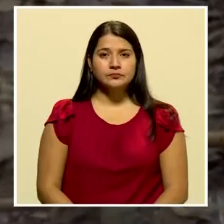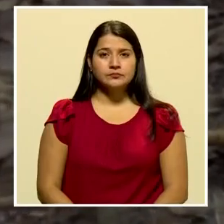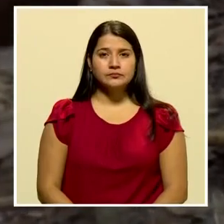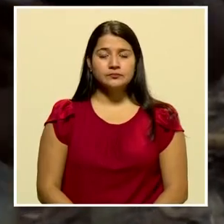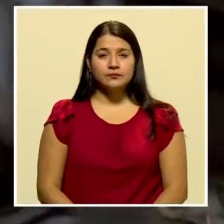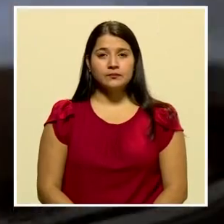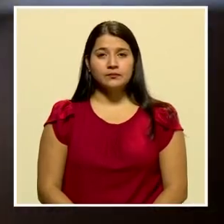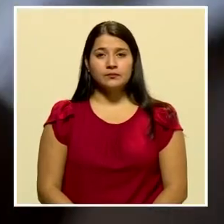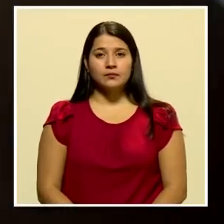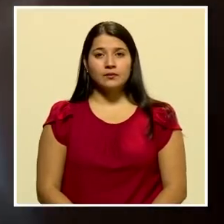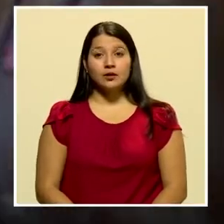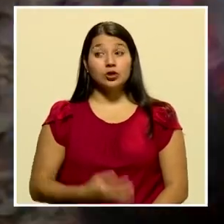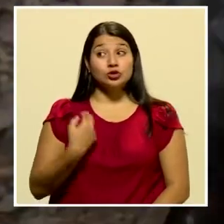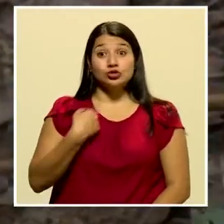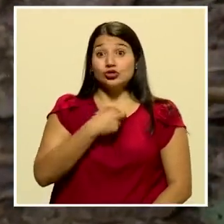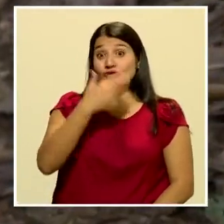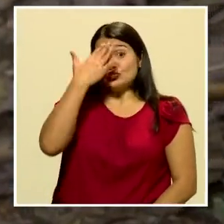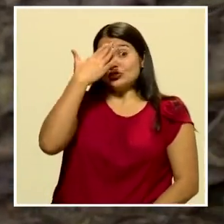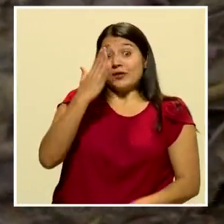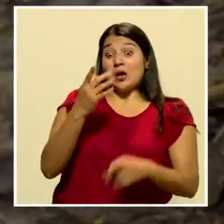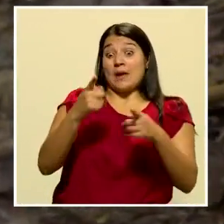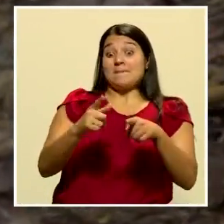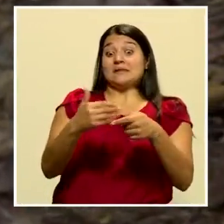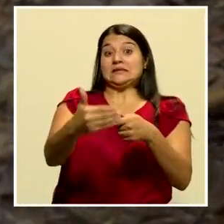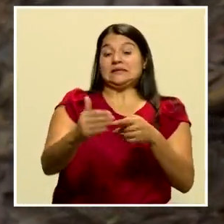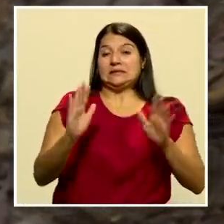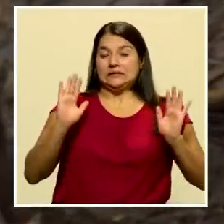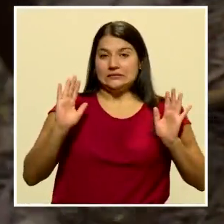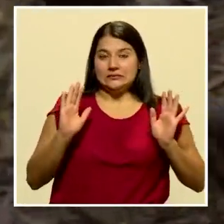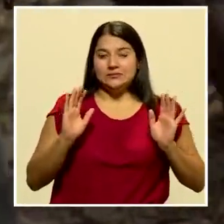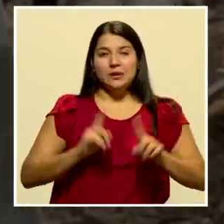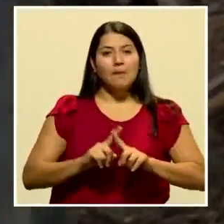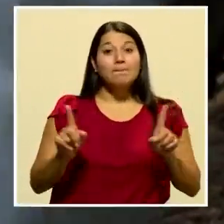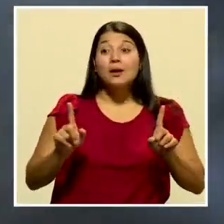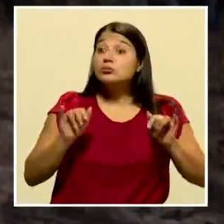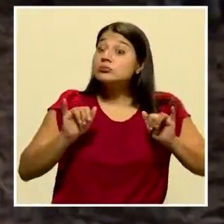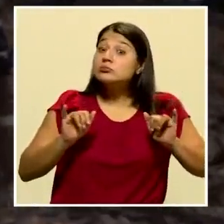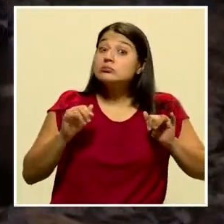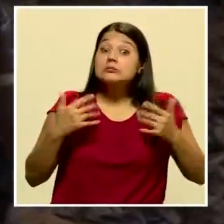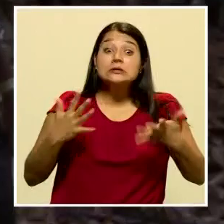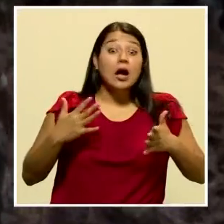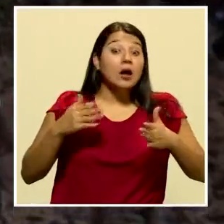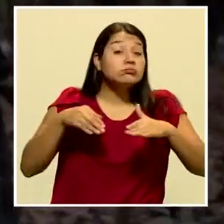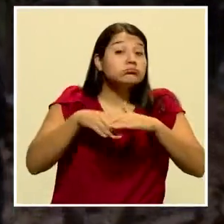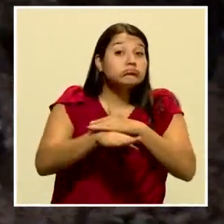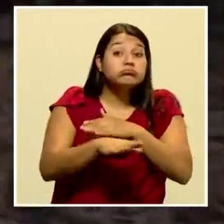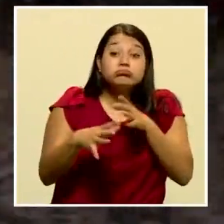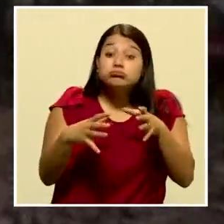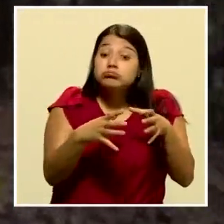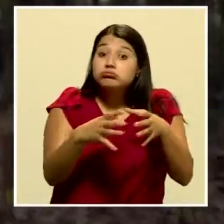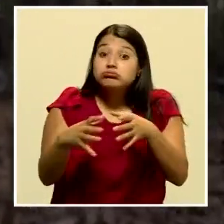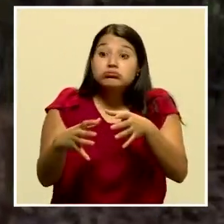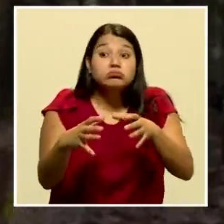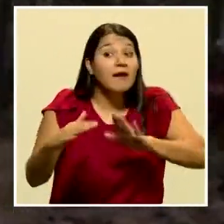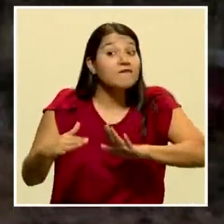No sabemos qué nos espera, pero ya estamos aquí a recibir lo que venga. Nada